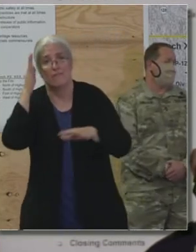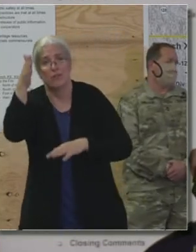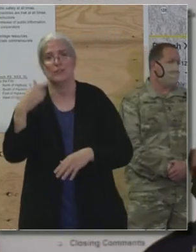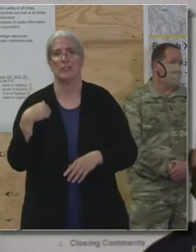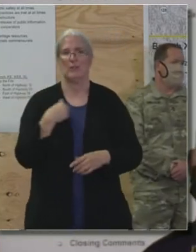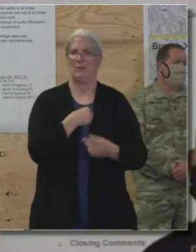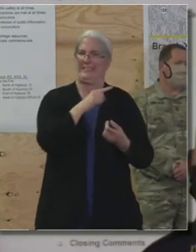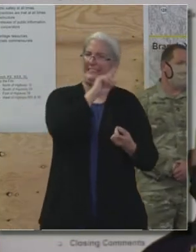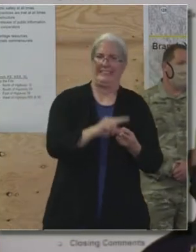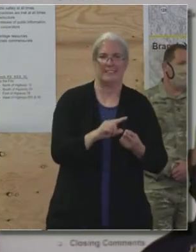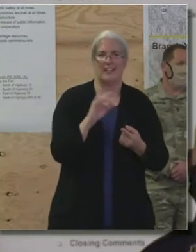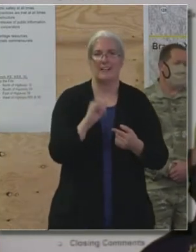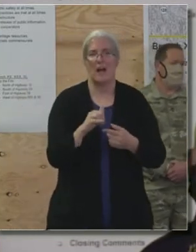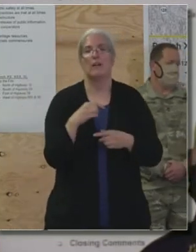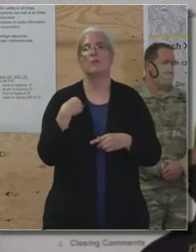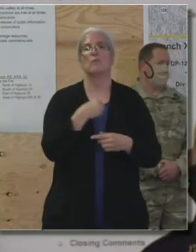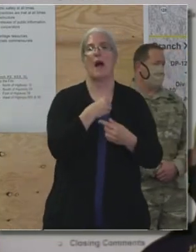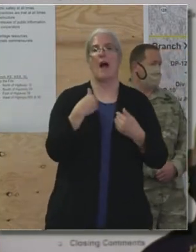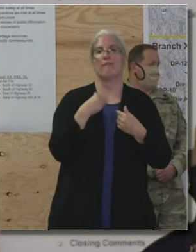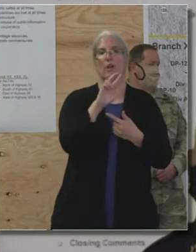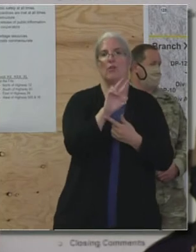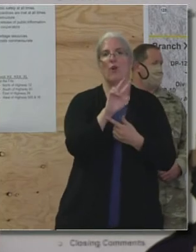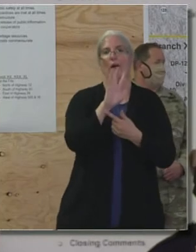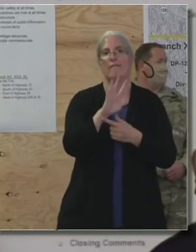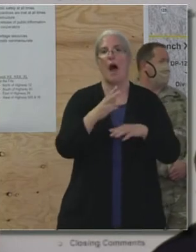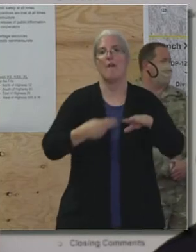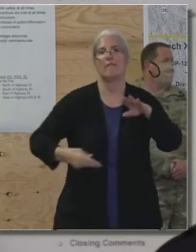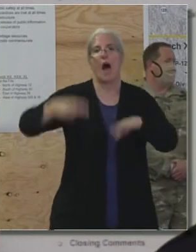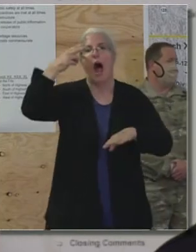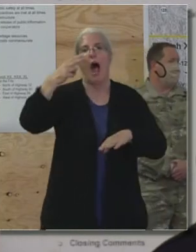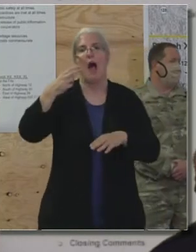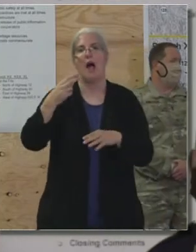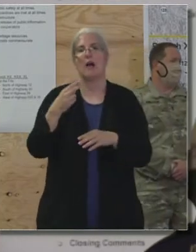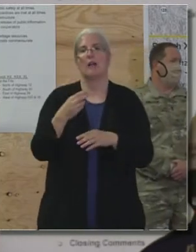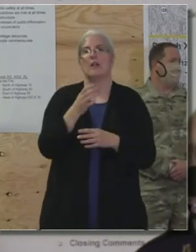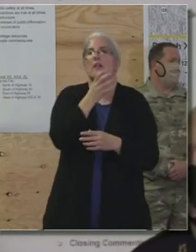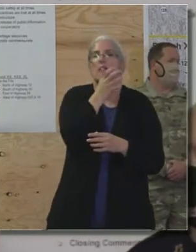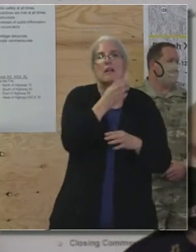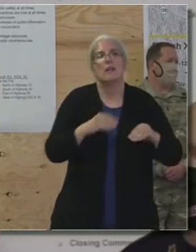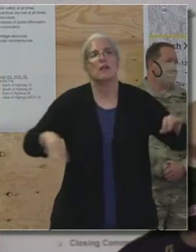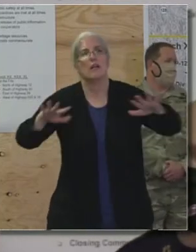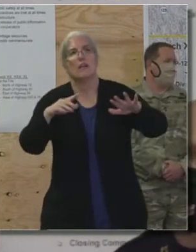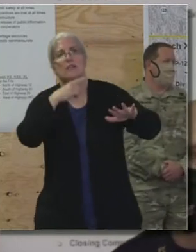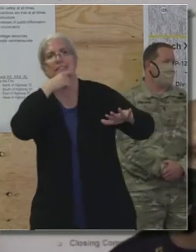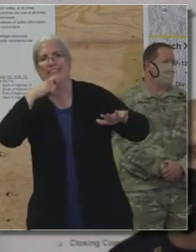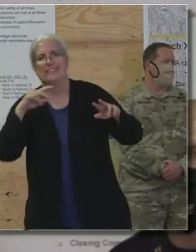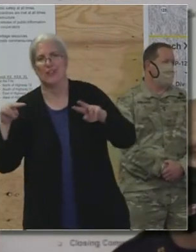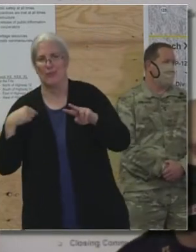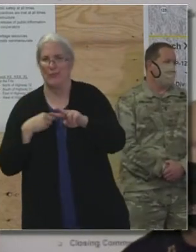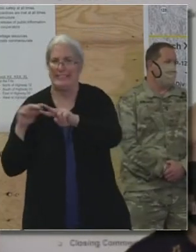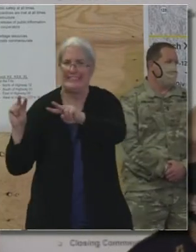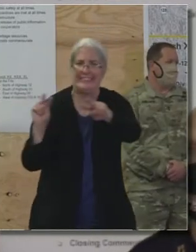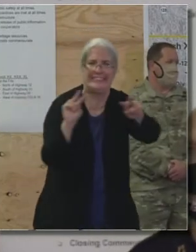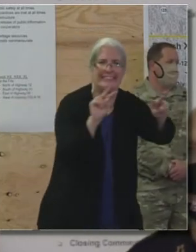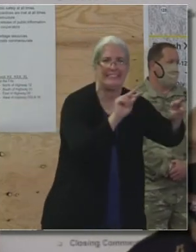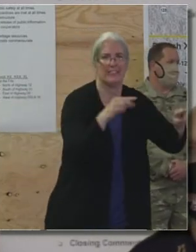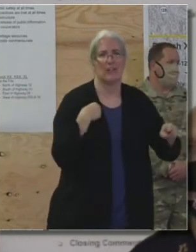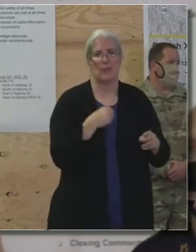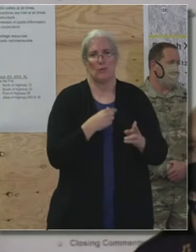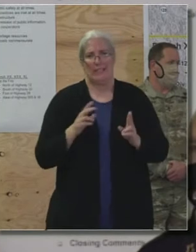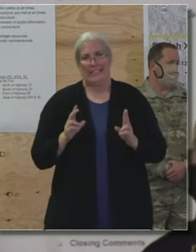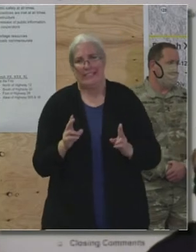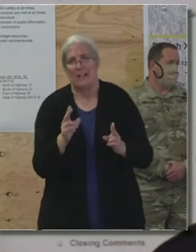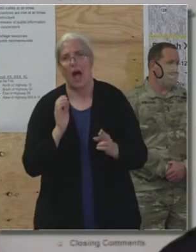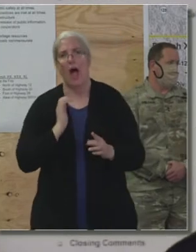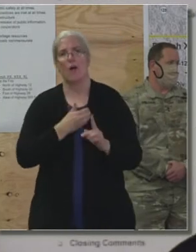35 proyectos de visitación fueron hechos este año hemos apresurado la revisión ambiental para